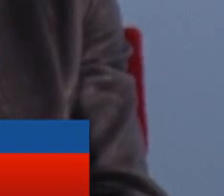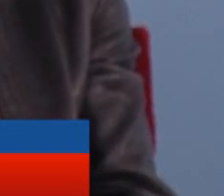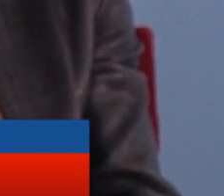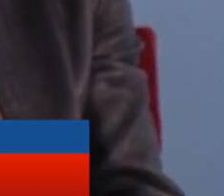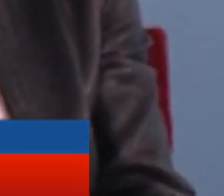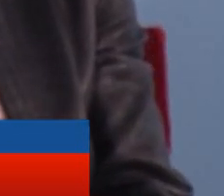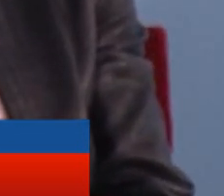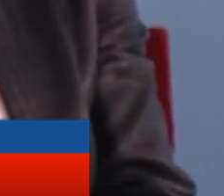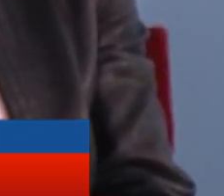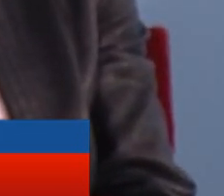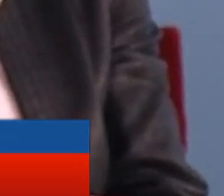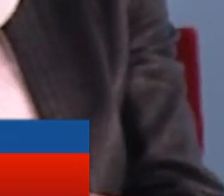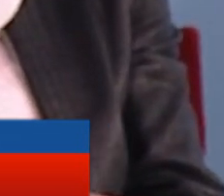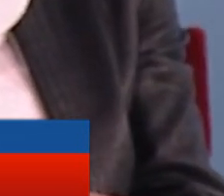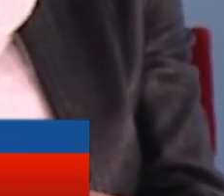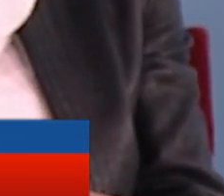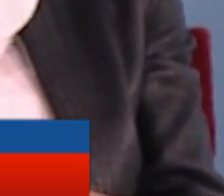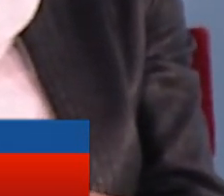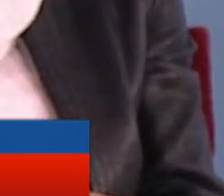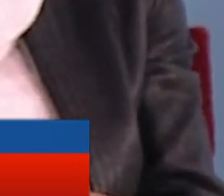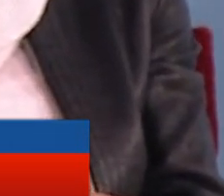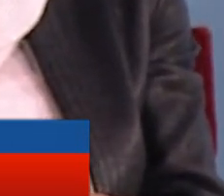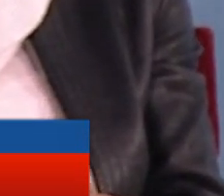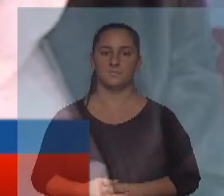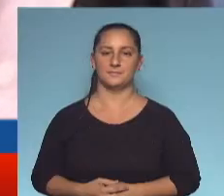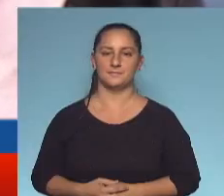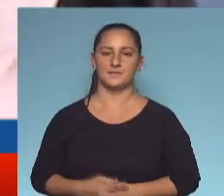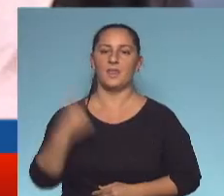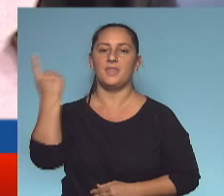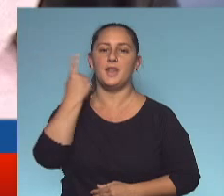Juan Fera, director de la firma Marolio.